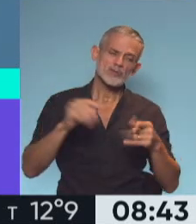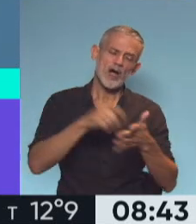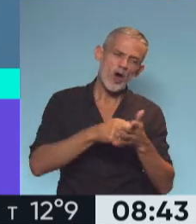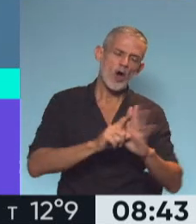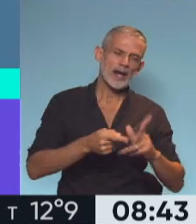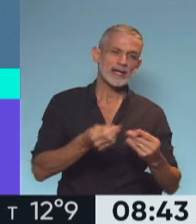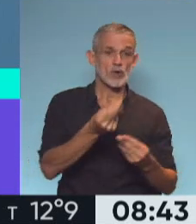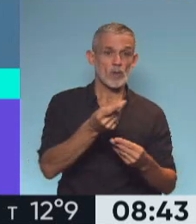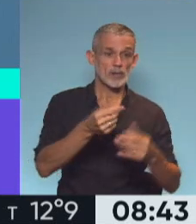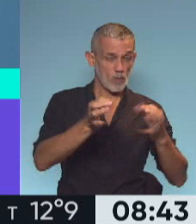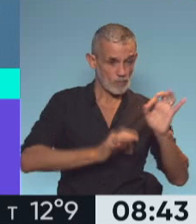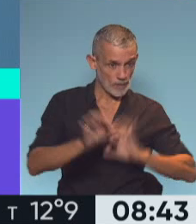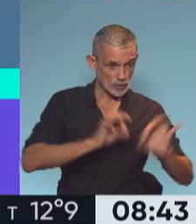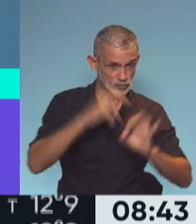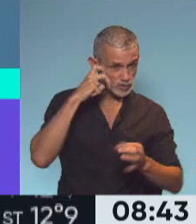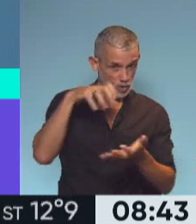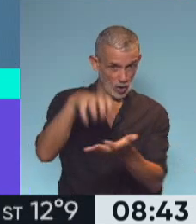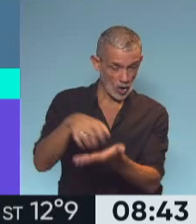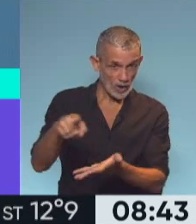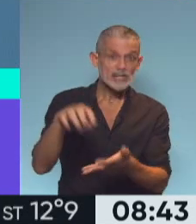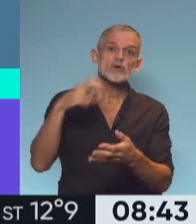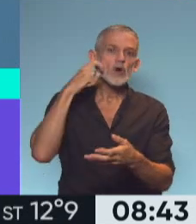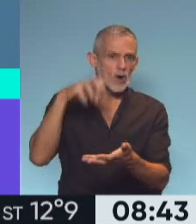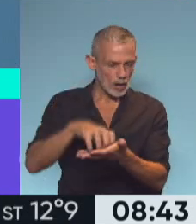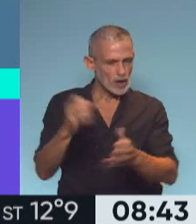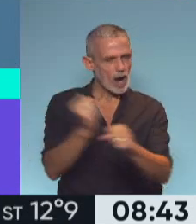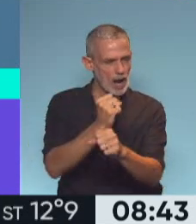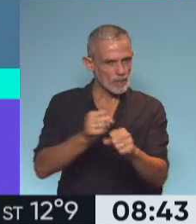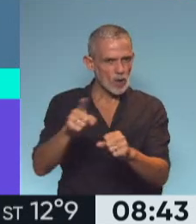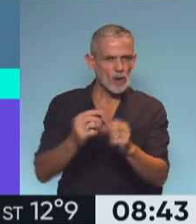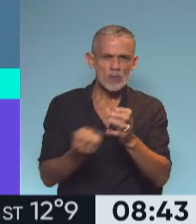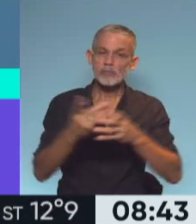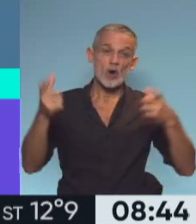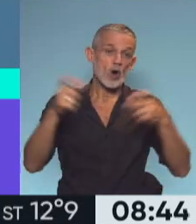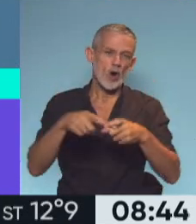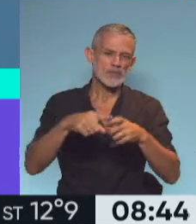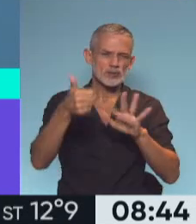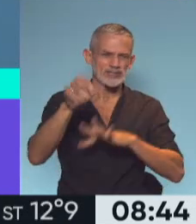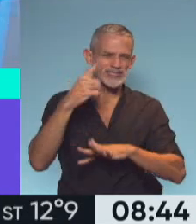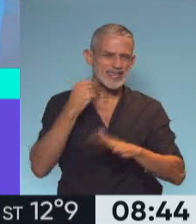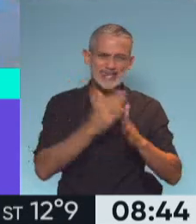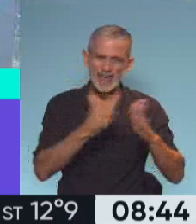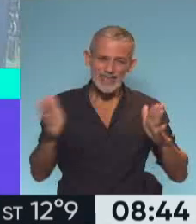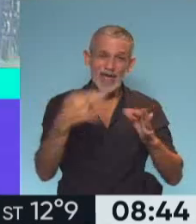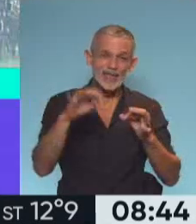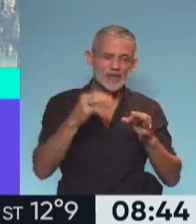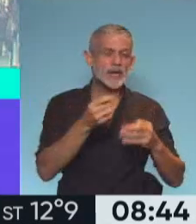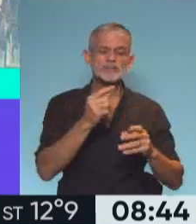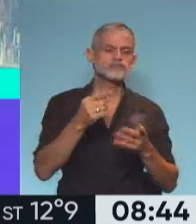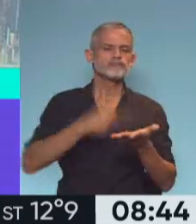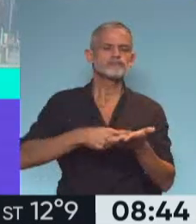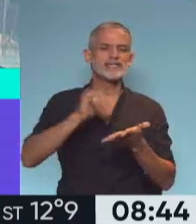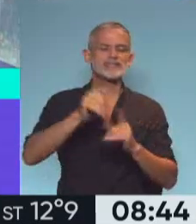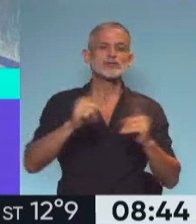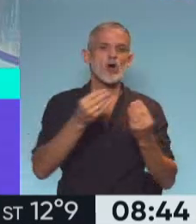corregirlo. Se envió un proyecto al Congreso, el Congreso lo aprobó y se creó una comisión que en 60 días debía resolverlo.